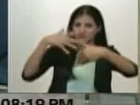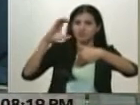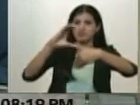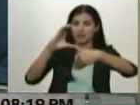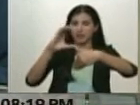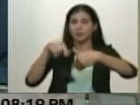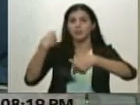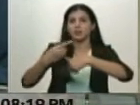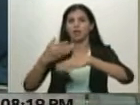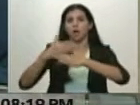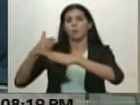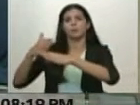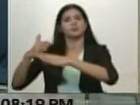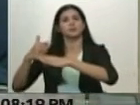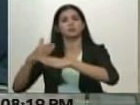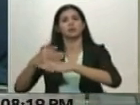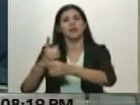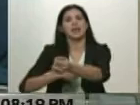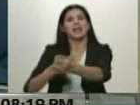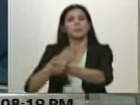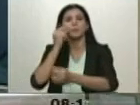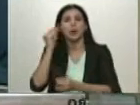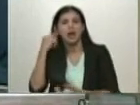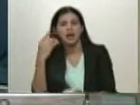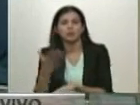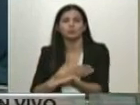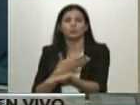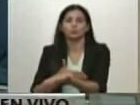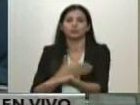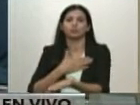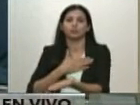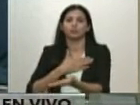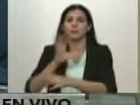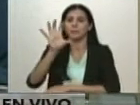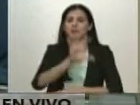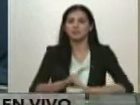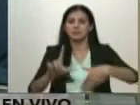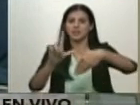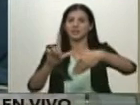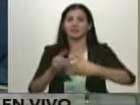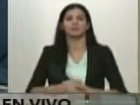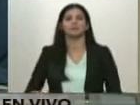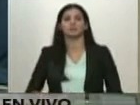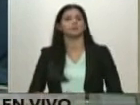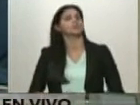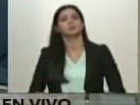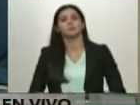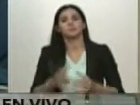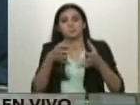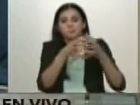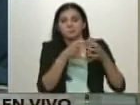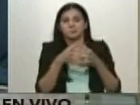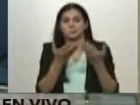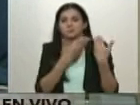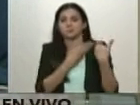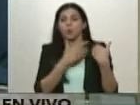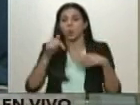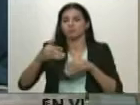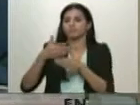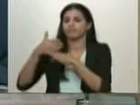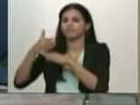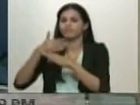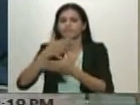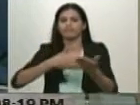con nuestros hermanos de América Latina, del Caribe. Hoy ha estado toda nuestra delegación compartiendo,